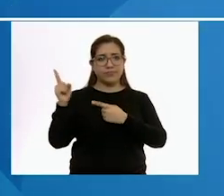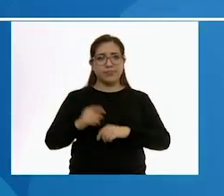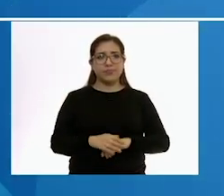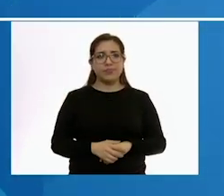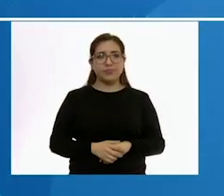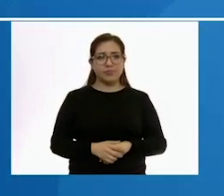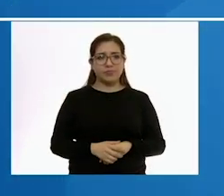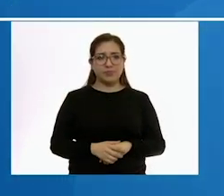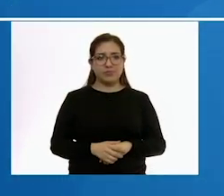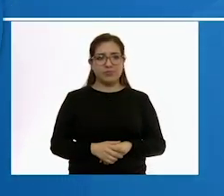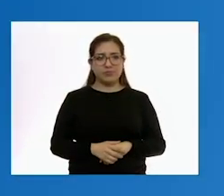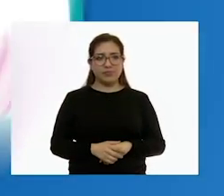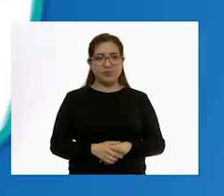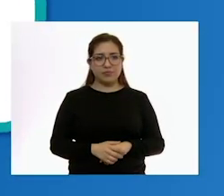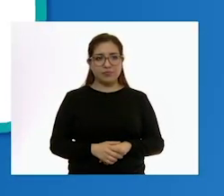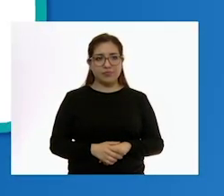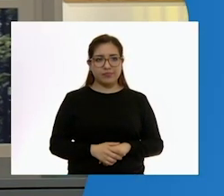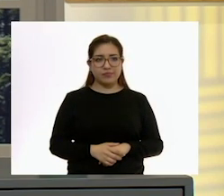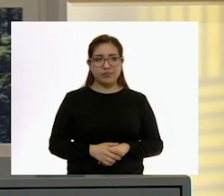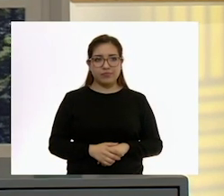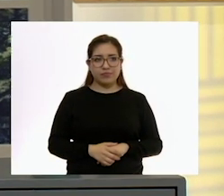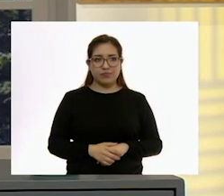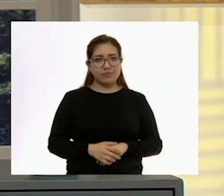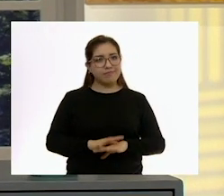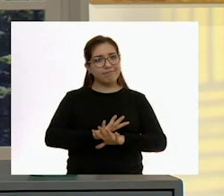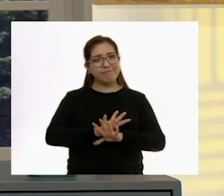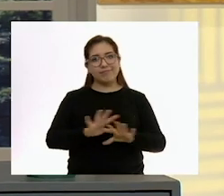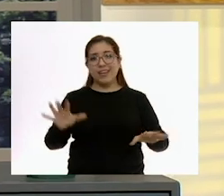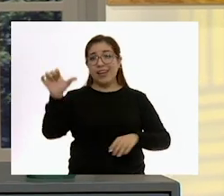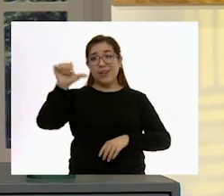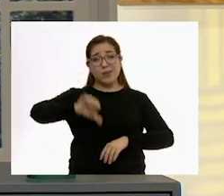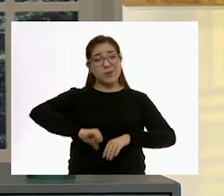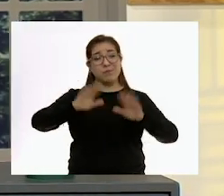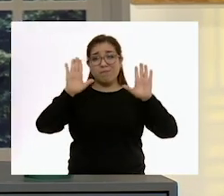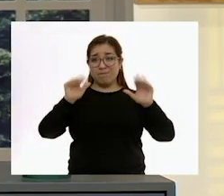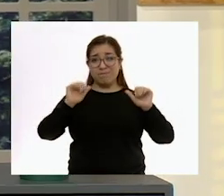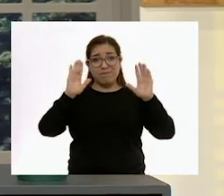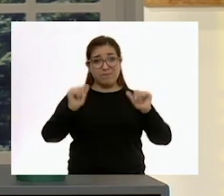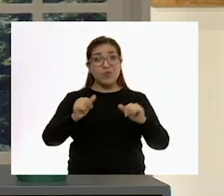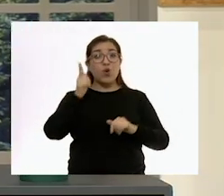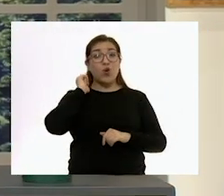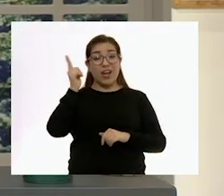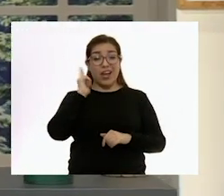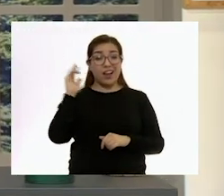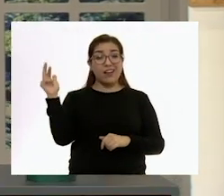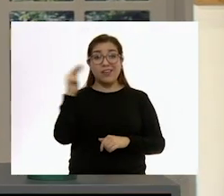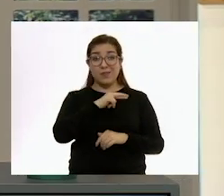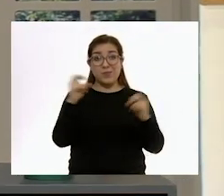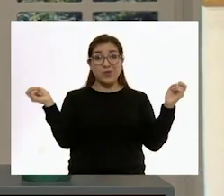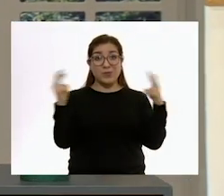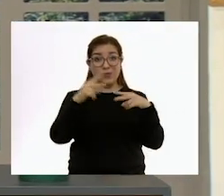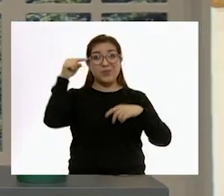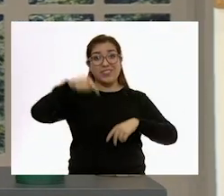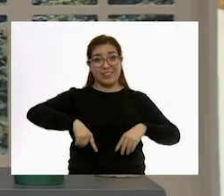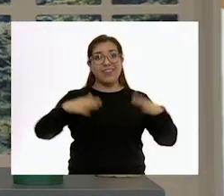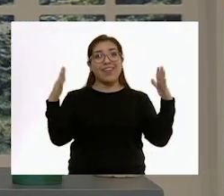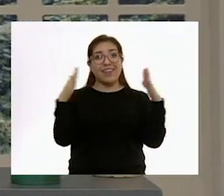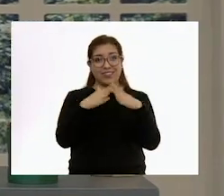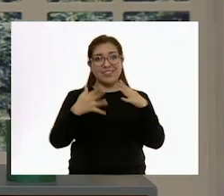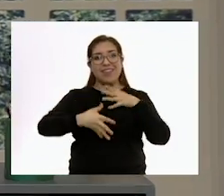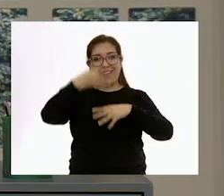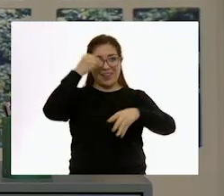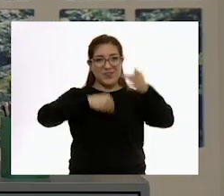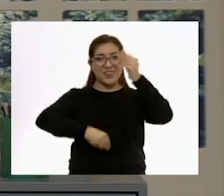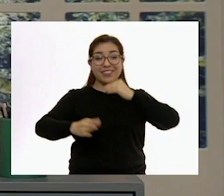.mx Por hoy es hora de despedirnos, pero muy pronto nos veremos aquí en Aprende en Casa.